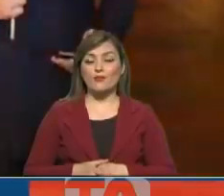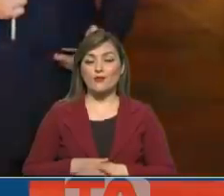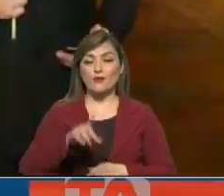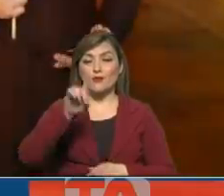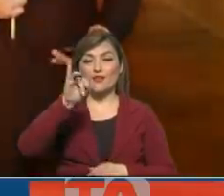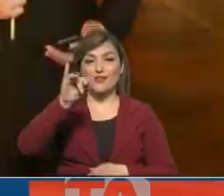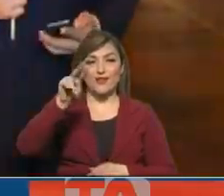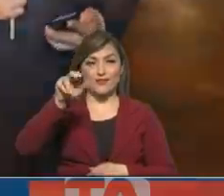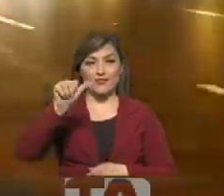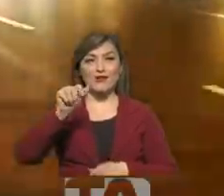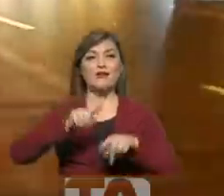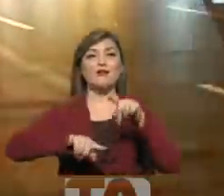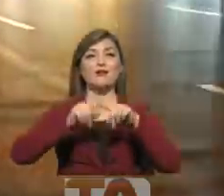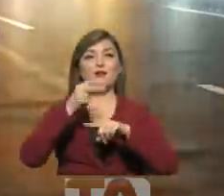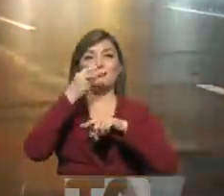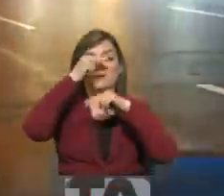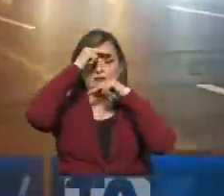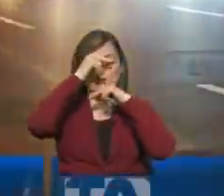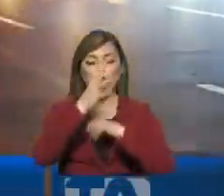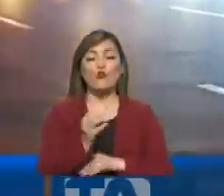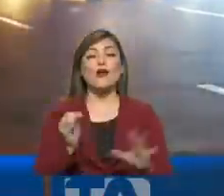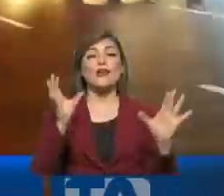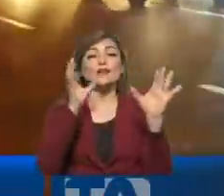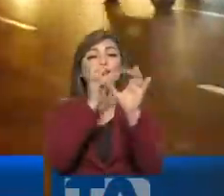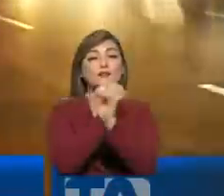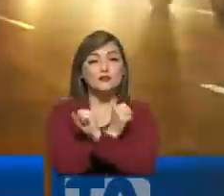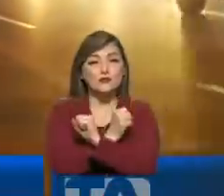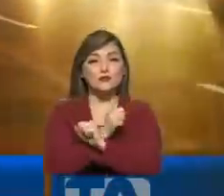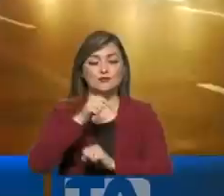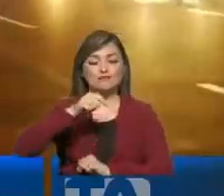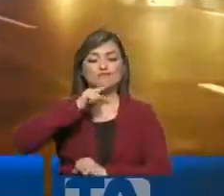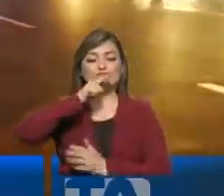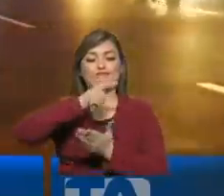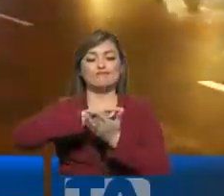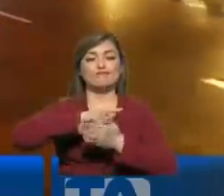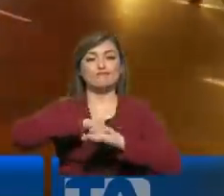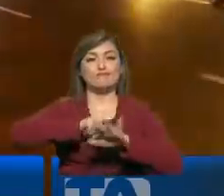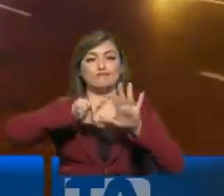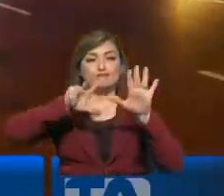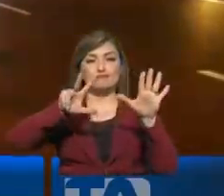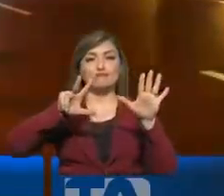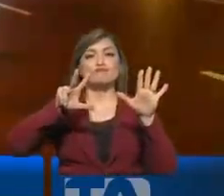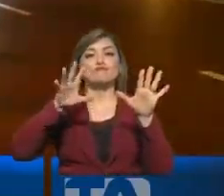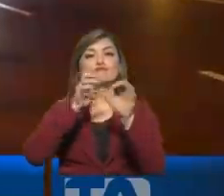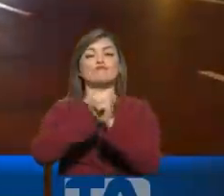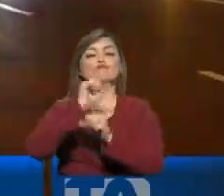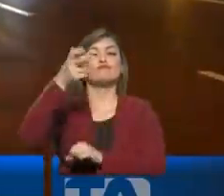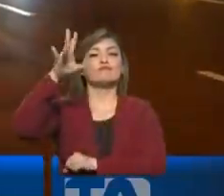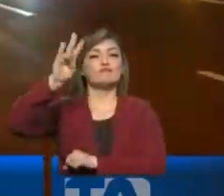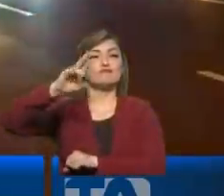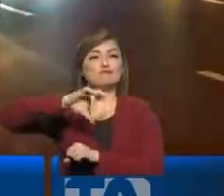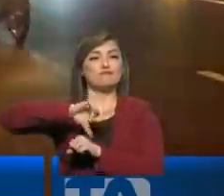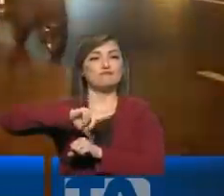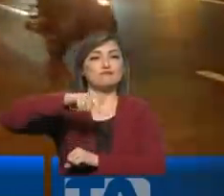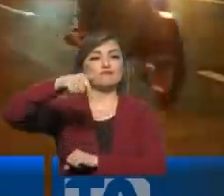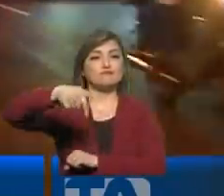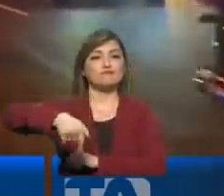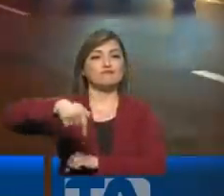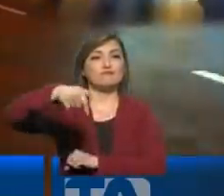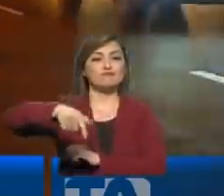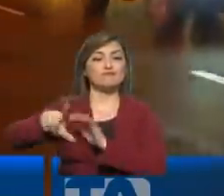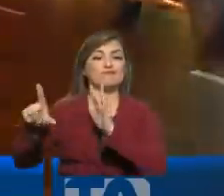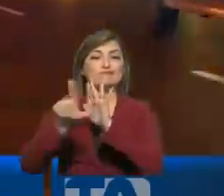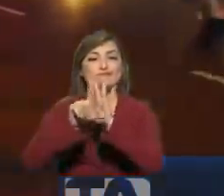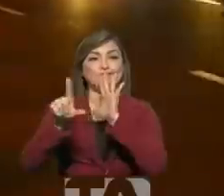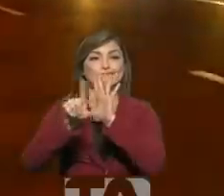Diana, amigos televidentes, muy buenas noches. En efecto, me encuentro a esta hora 8 de la noche con 17 minutos, es decir, que ya rige el